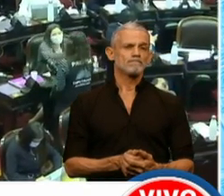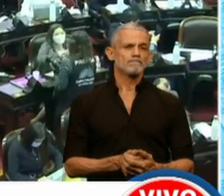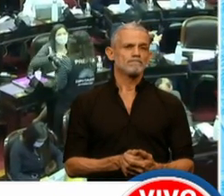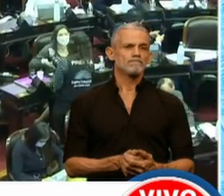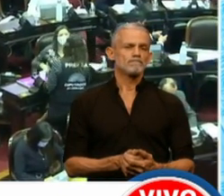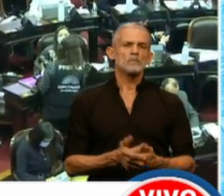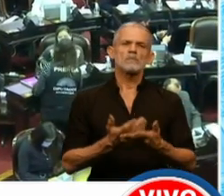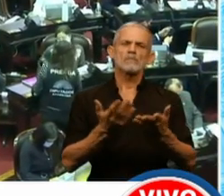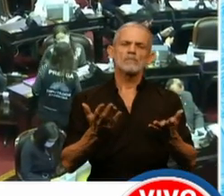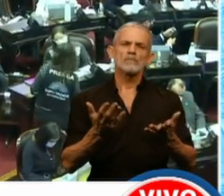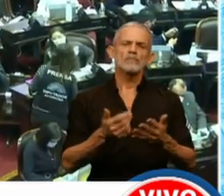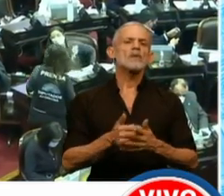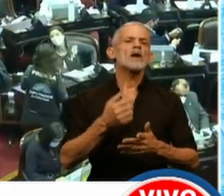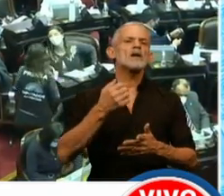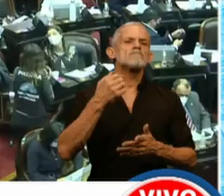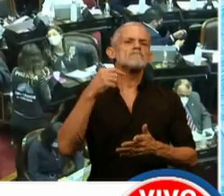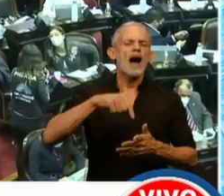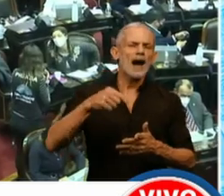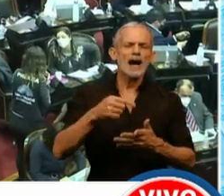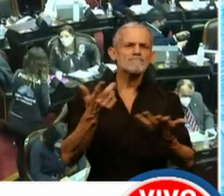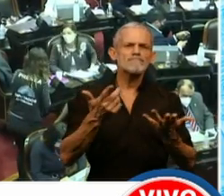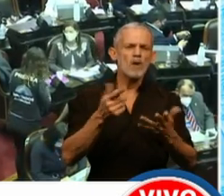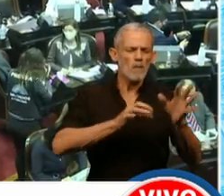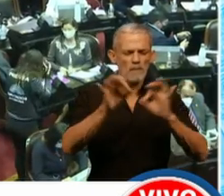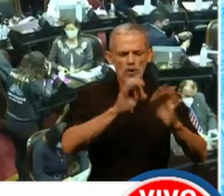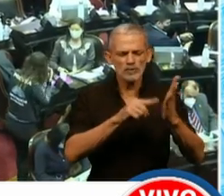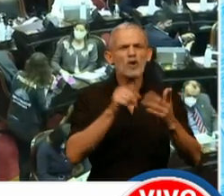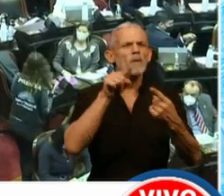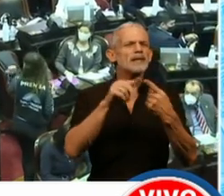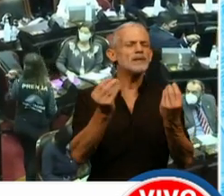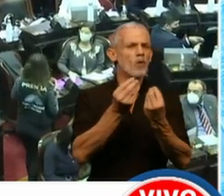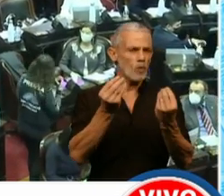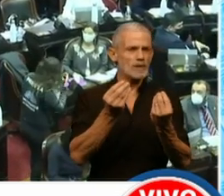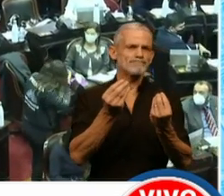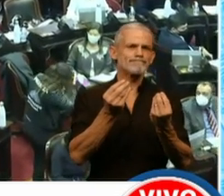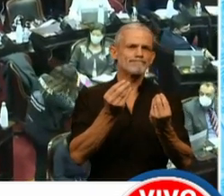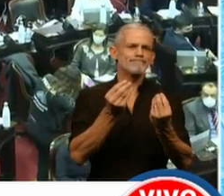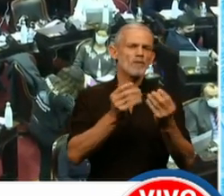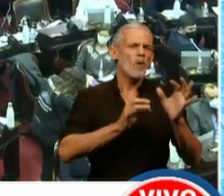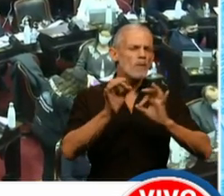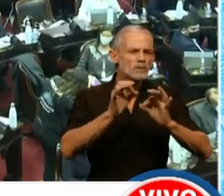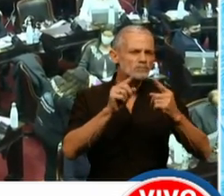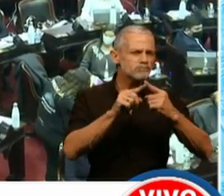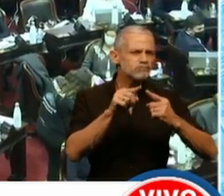de lo que se trata con este proyecto en definitiva es ir a